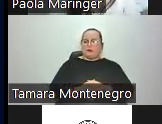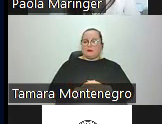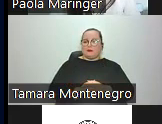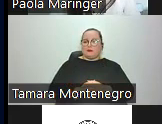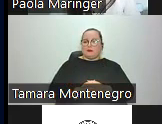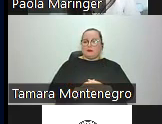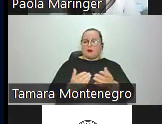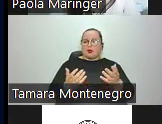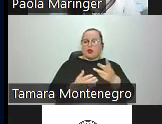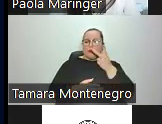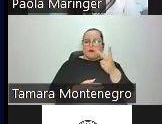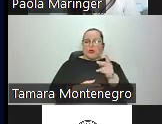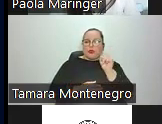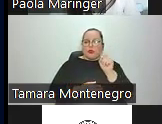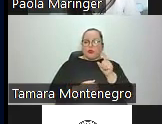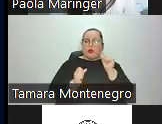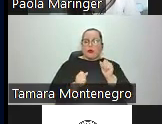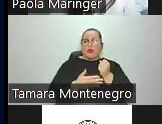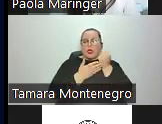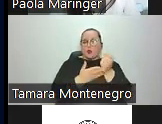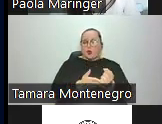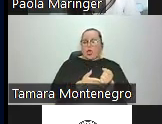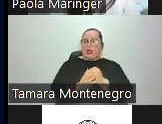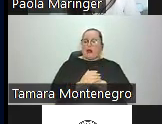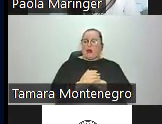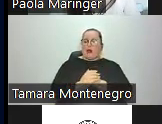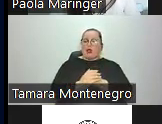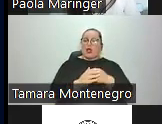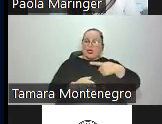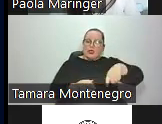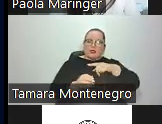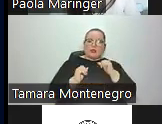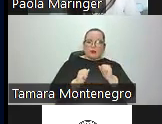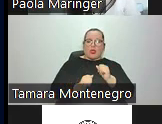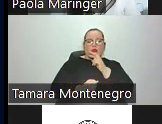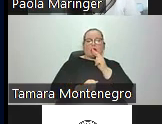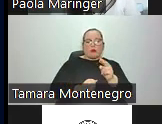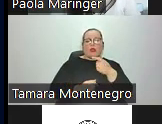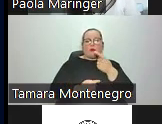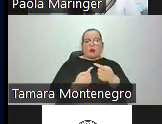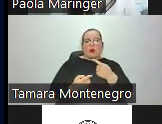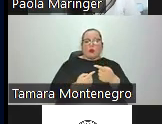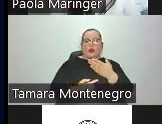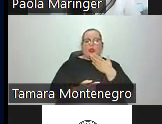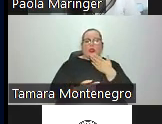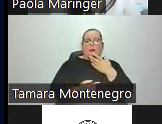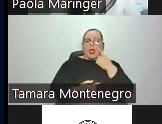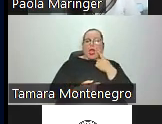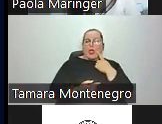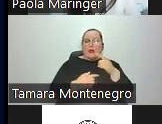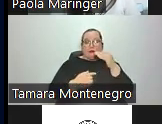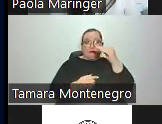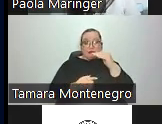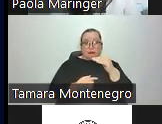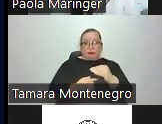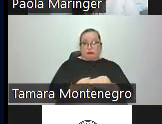Cuéntame, ¿cómo ves esto? ¿Cómo puedes ayudarnos a que podamos responder esta pregunta y también vayamos pimponeando las siguientes, que